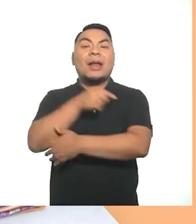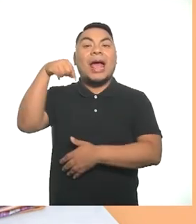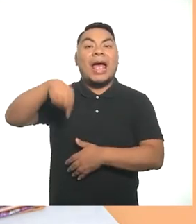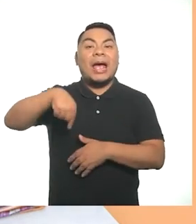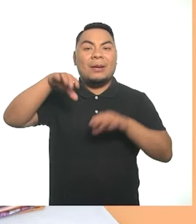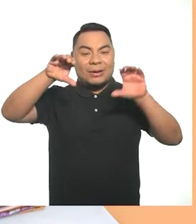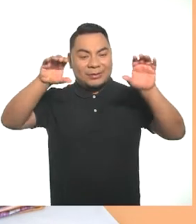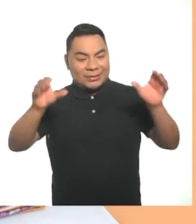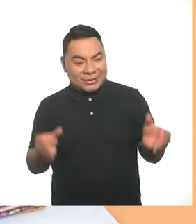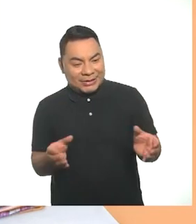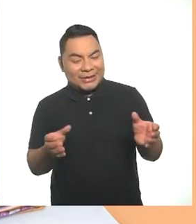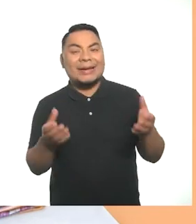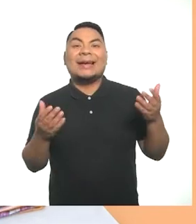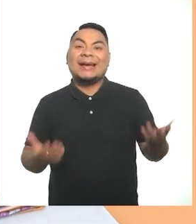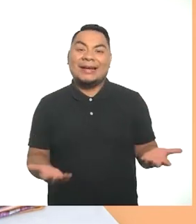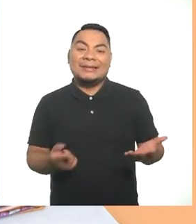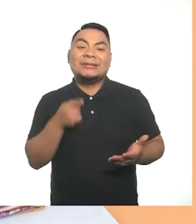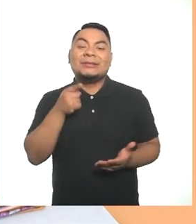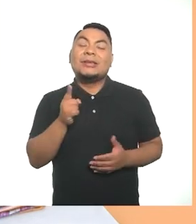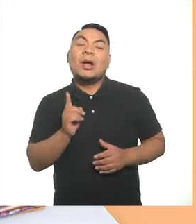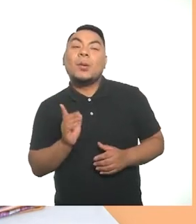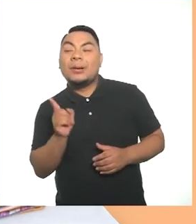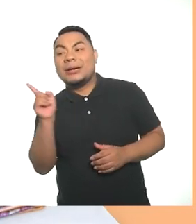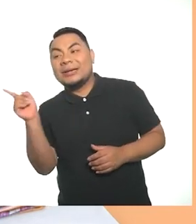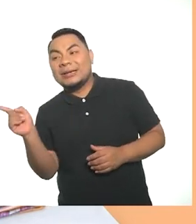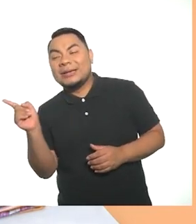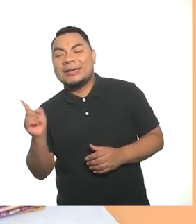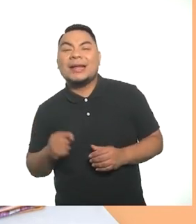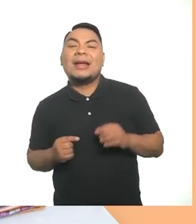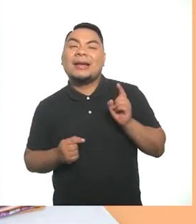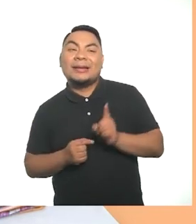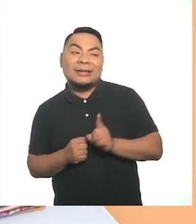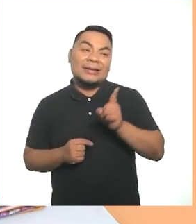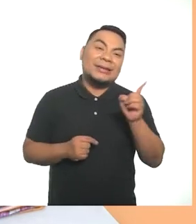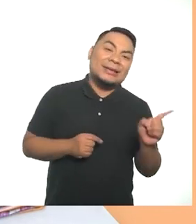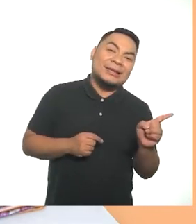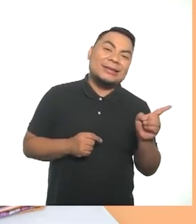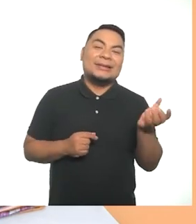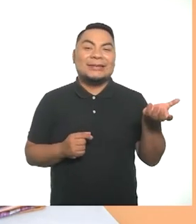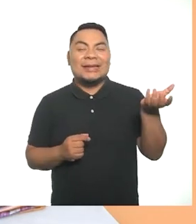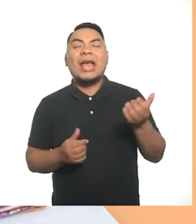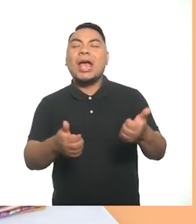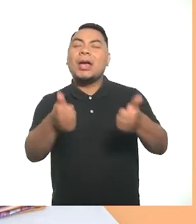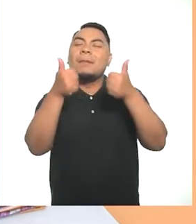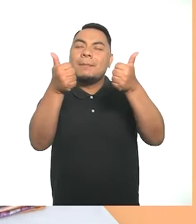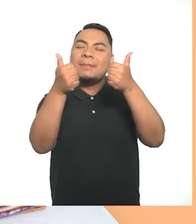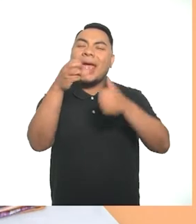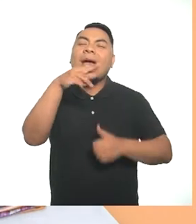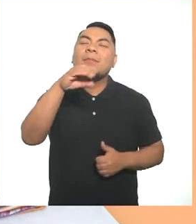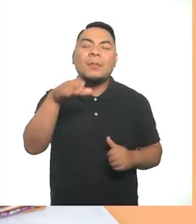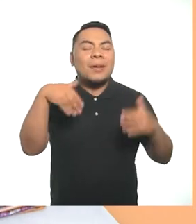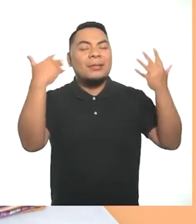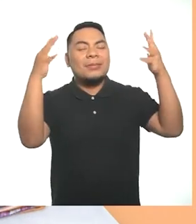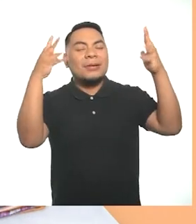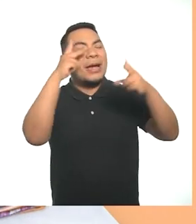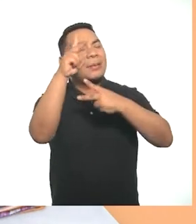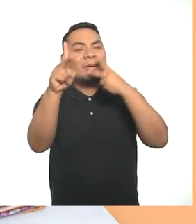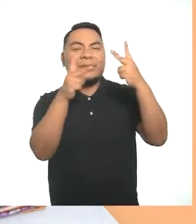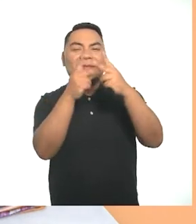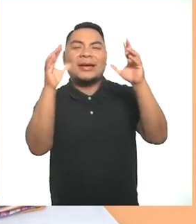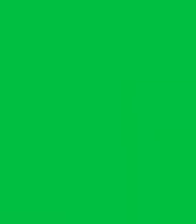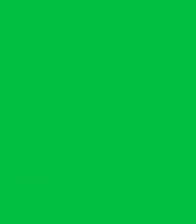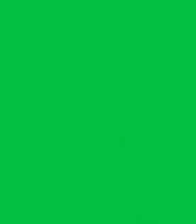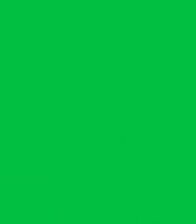brazos abajo, a un lado y al otro lado. Muy bien, Memo,